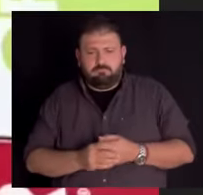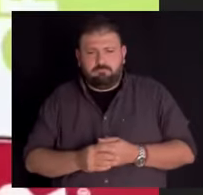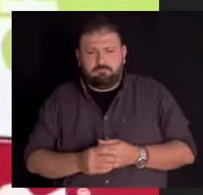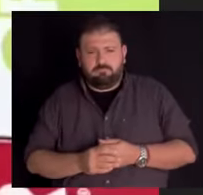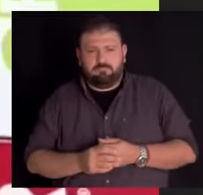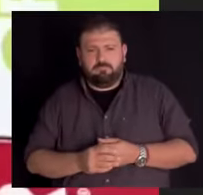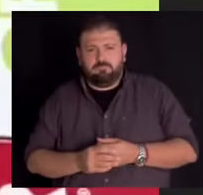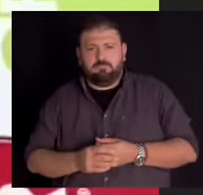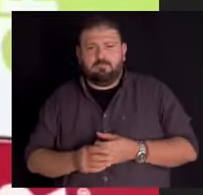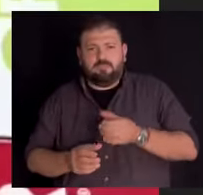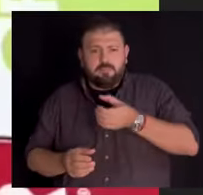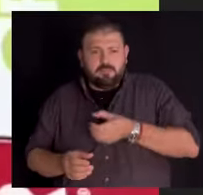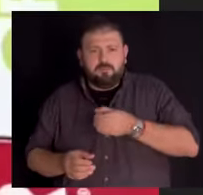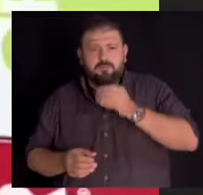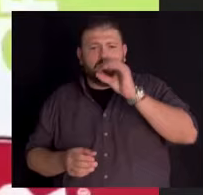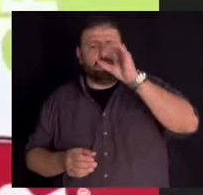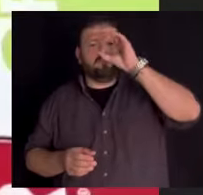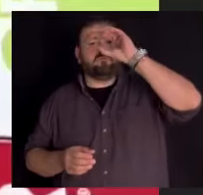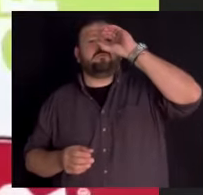y tomárselo así.